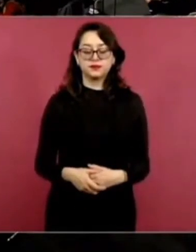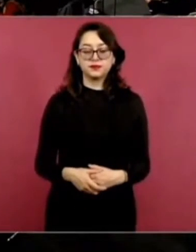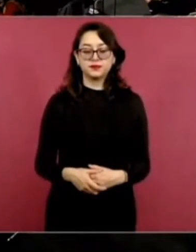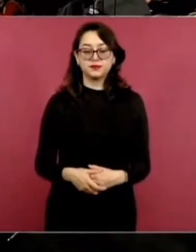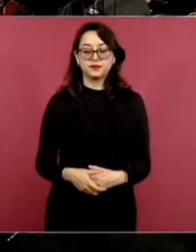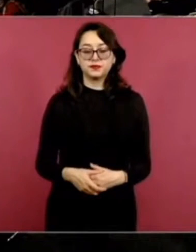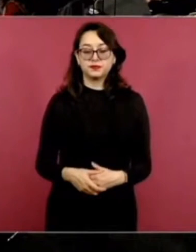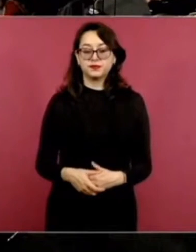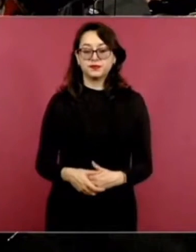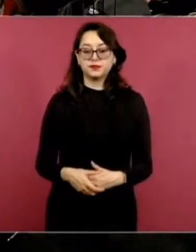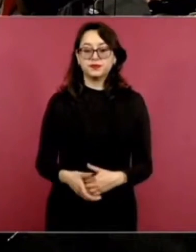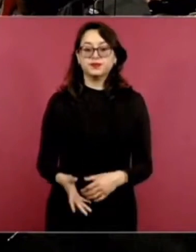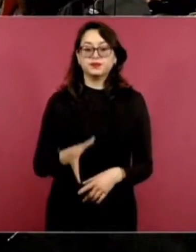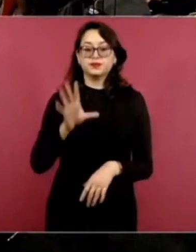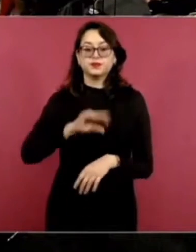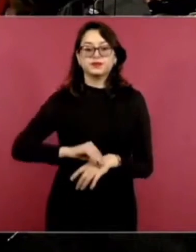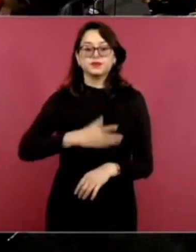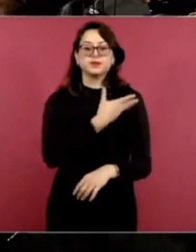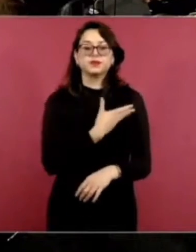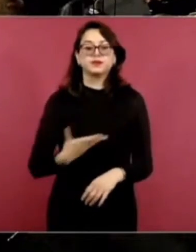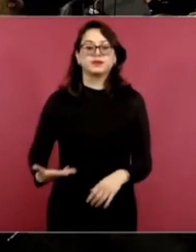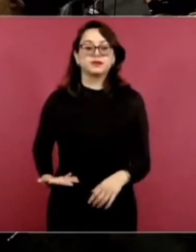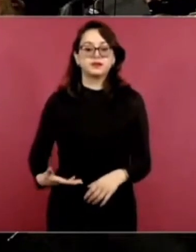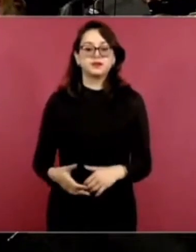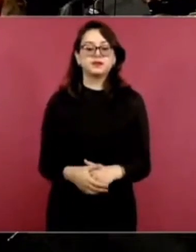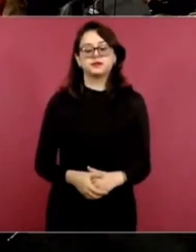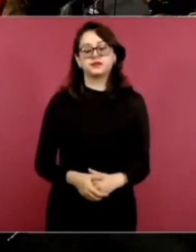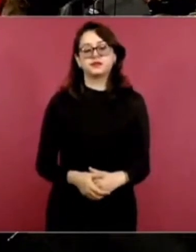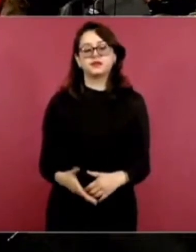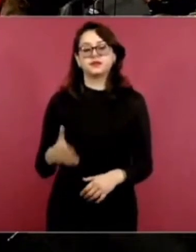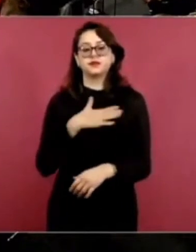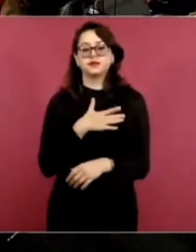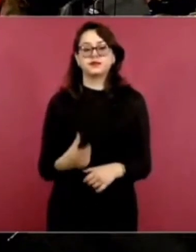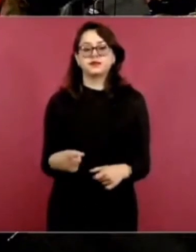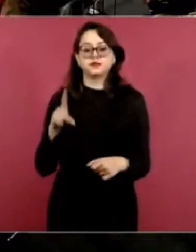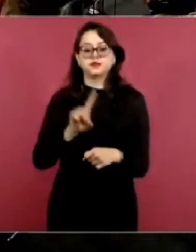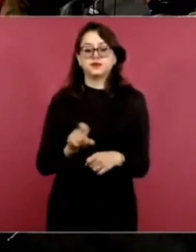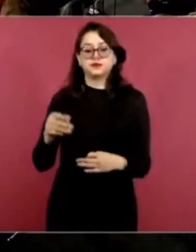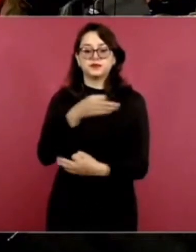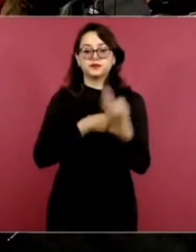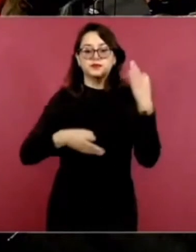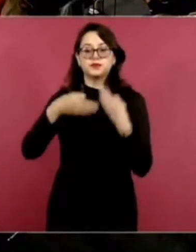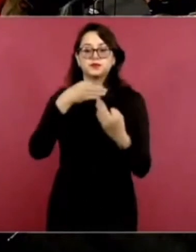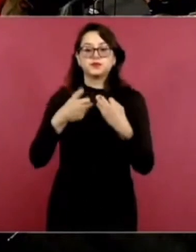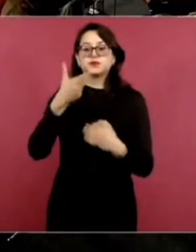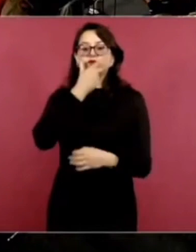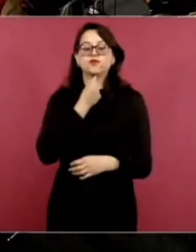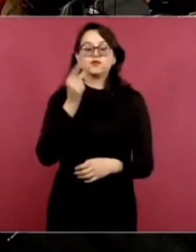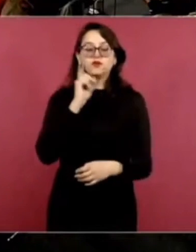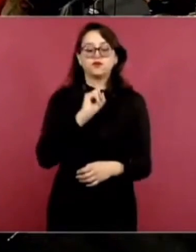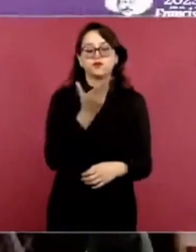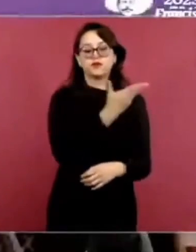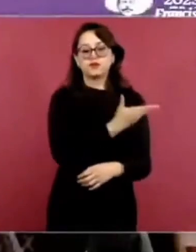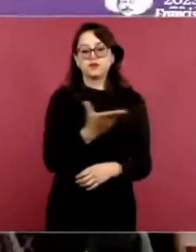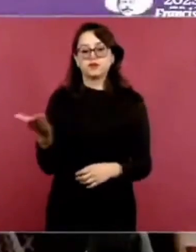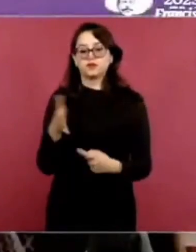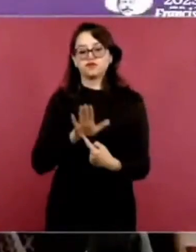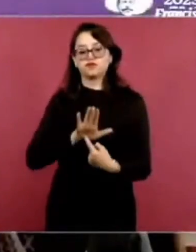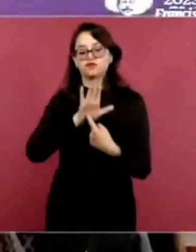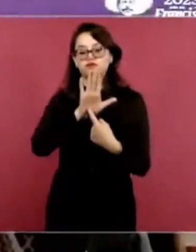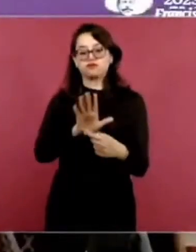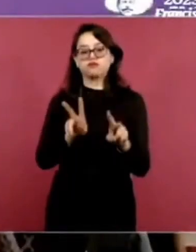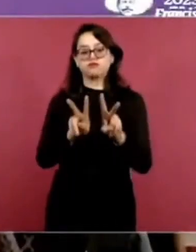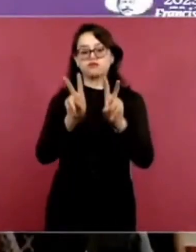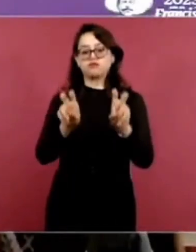Con su permiso, señor presidente. Muy buenos días a todas, a todos. Voy a permitir dar el avance de cero impunidad